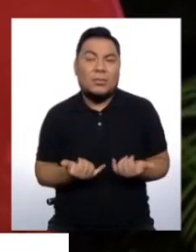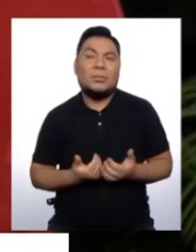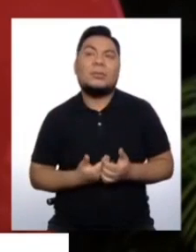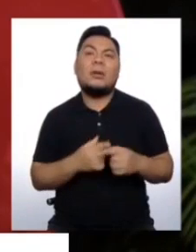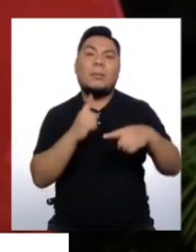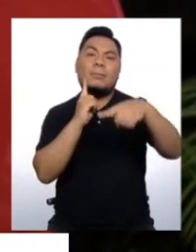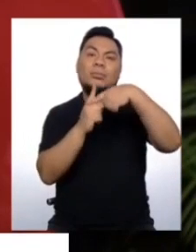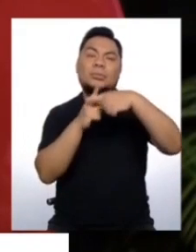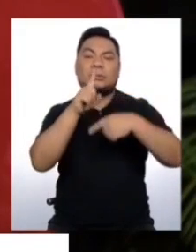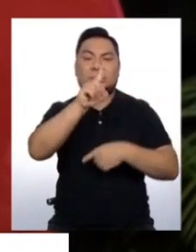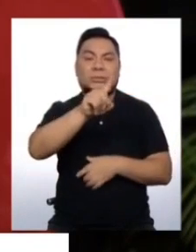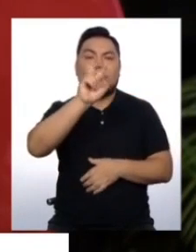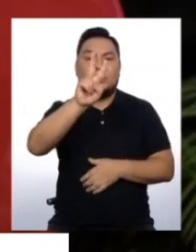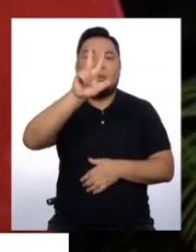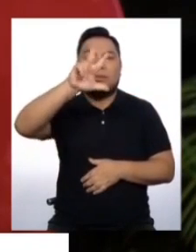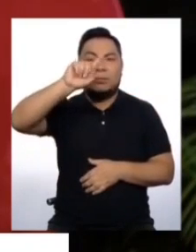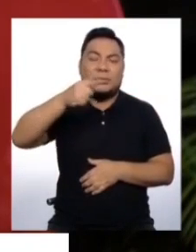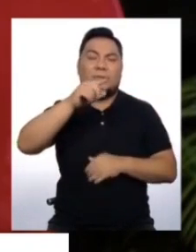como positivos